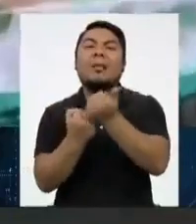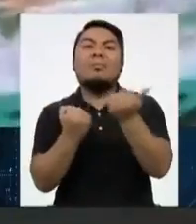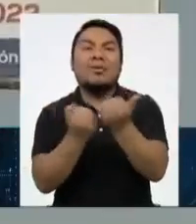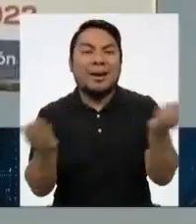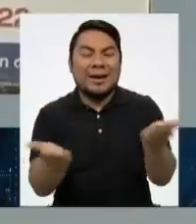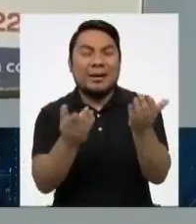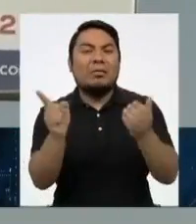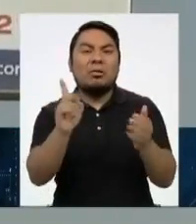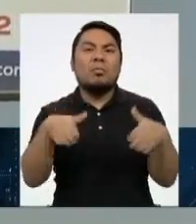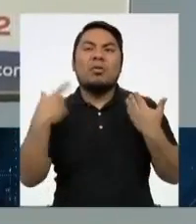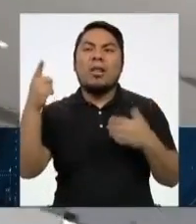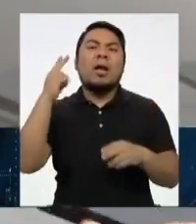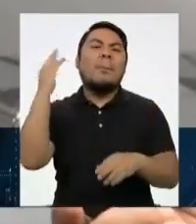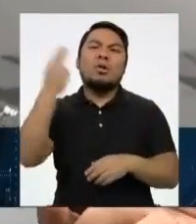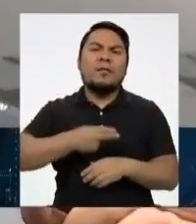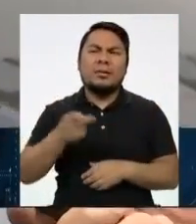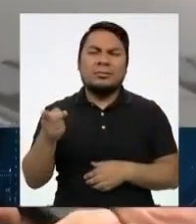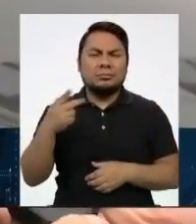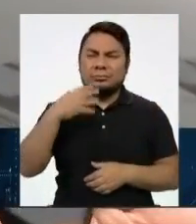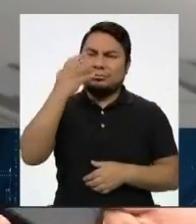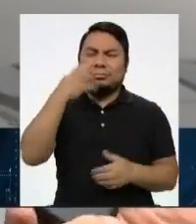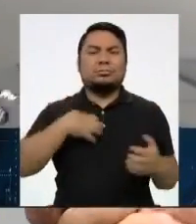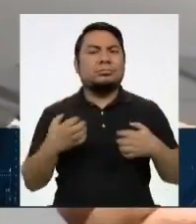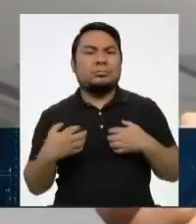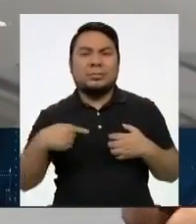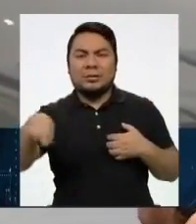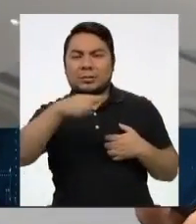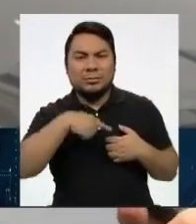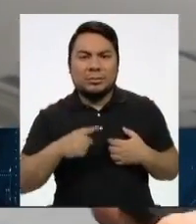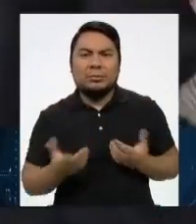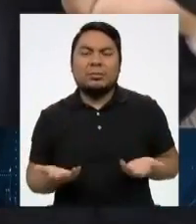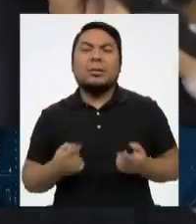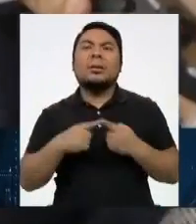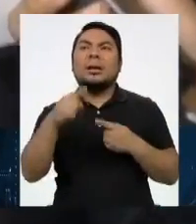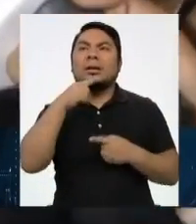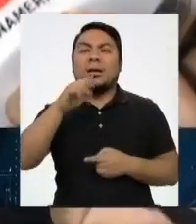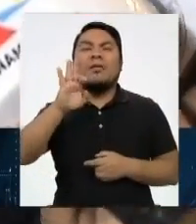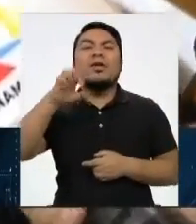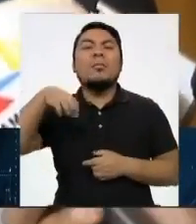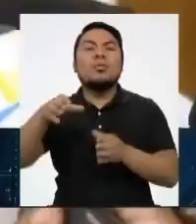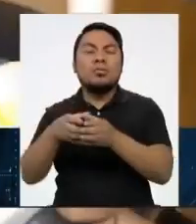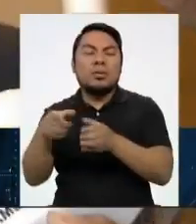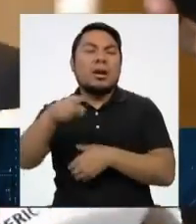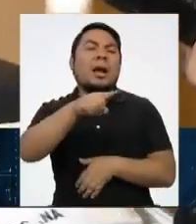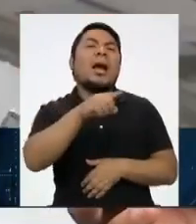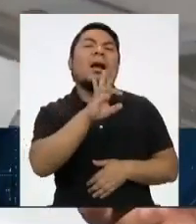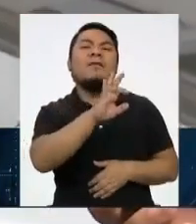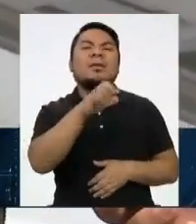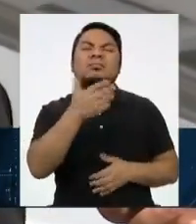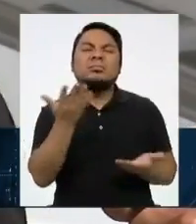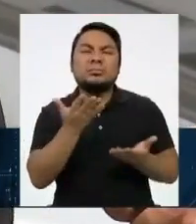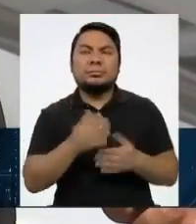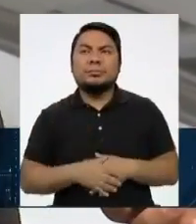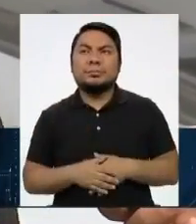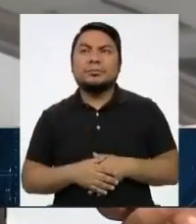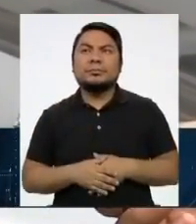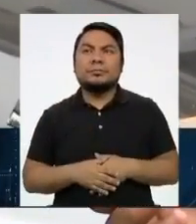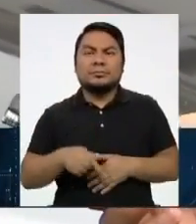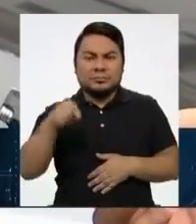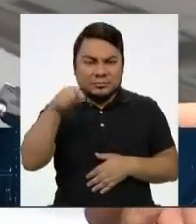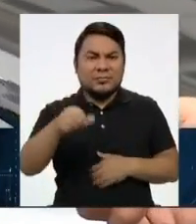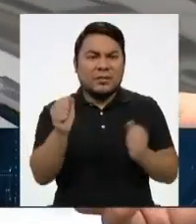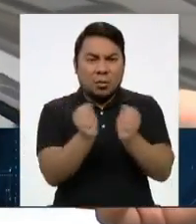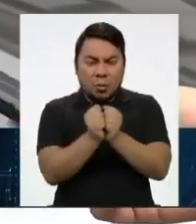apoyar campañas electorales. La polémica llega incluso al interior de Fuerza Popular y del Frente Amplio. Que caminen junto con